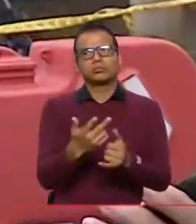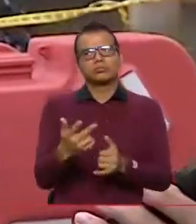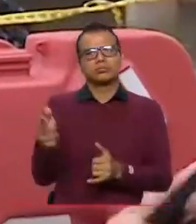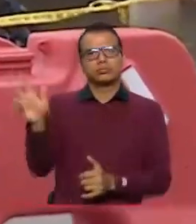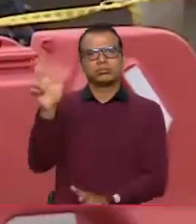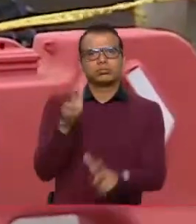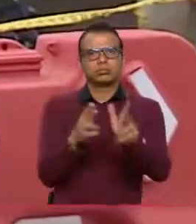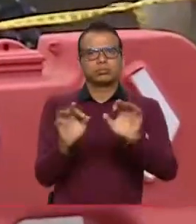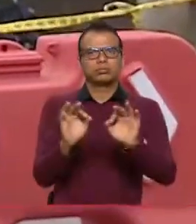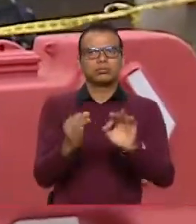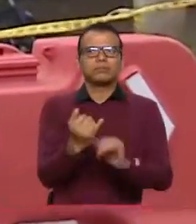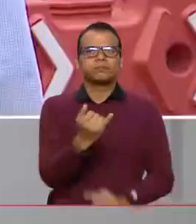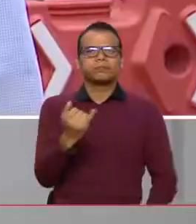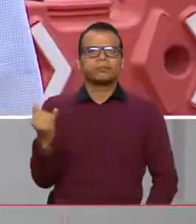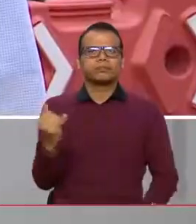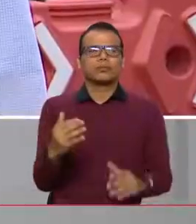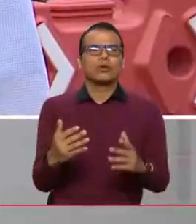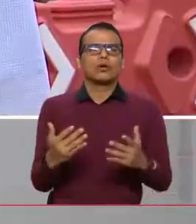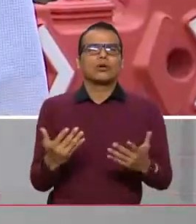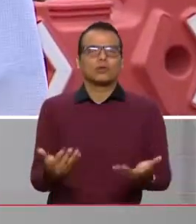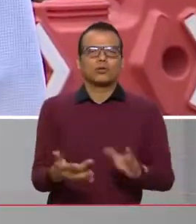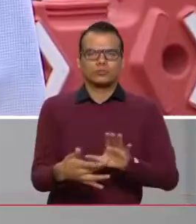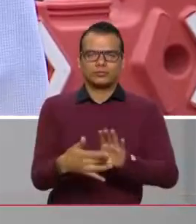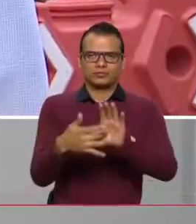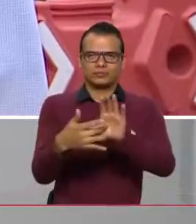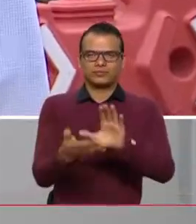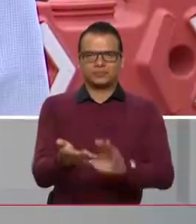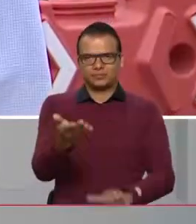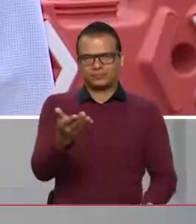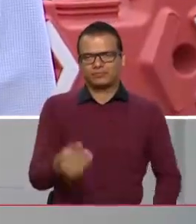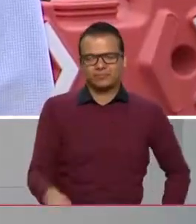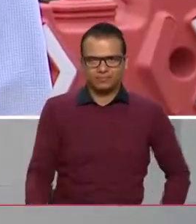y por supuesto de los peatones en este sector. Por ahora sigan ustedes con más información en estudio. Me despido.